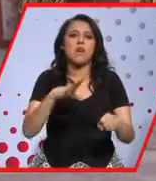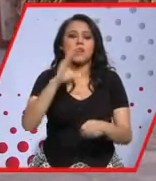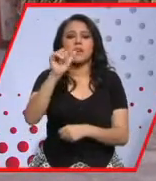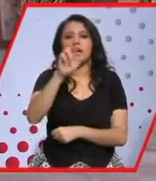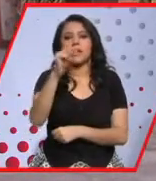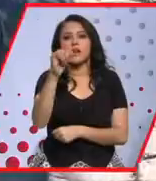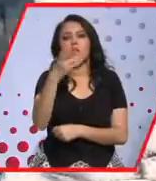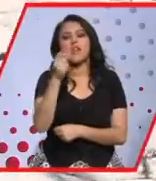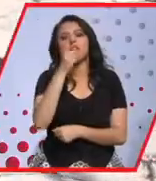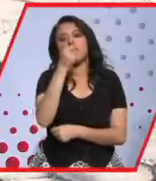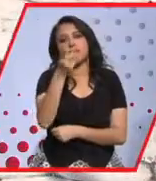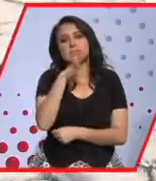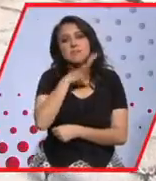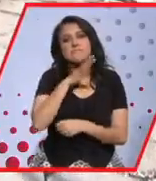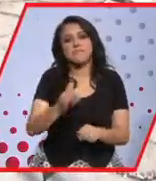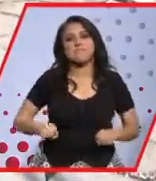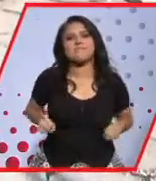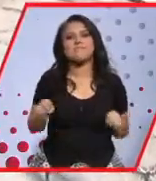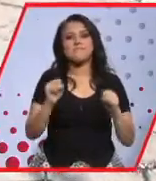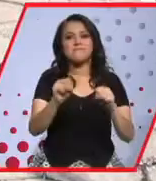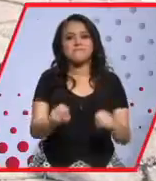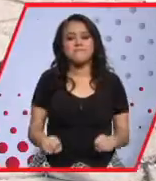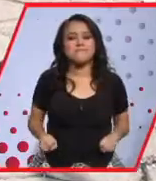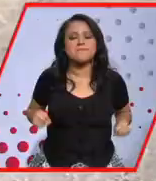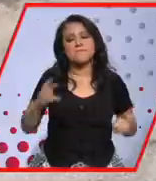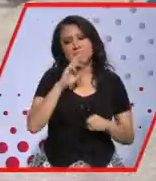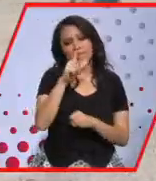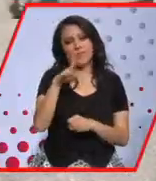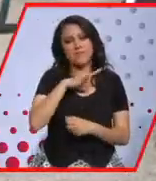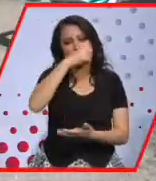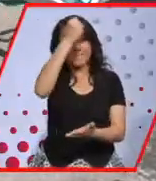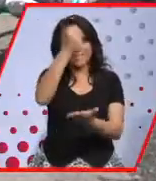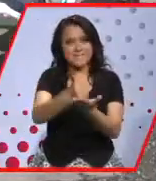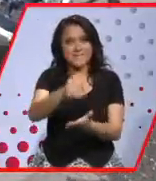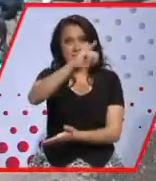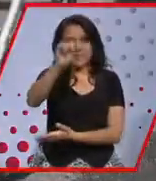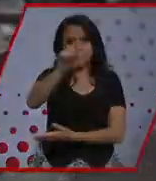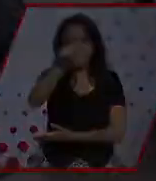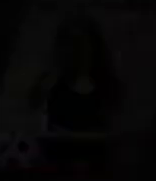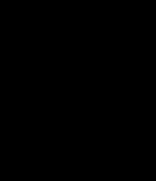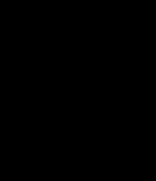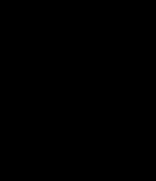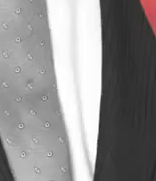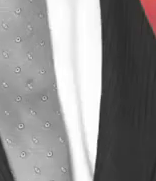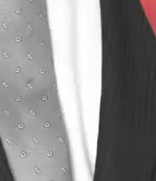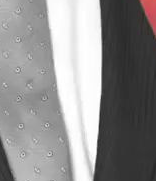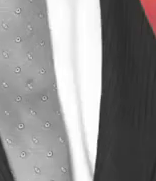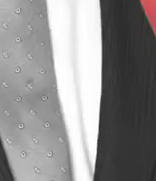con una silla de ruedas sería más fácil. A quien corresponda, Jocelyn González.